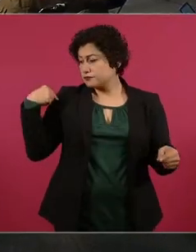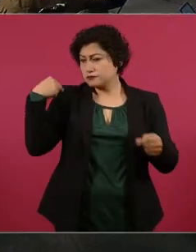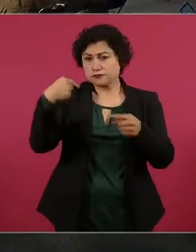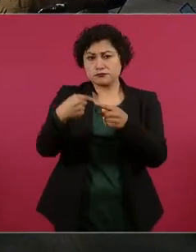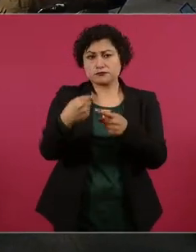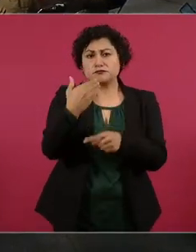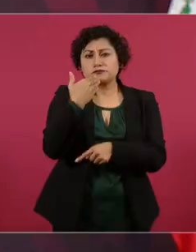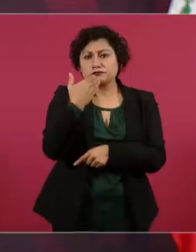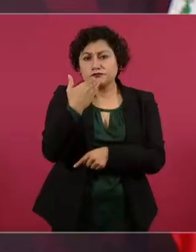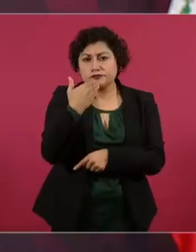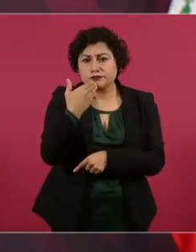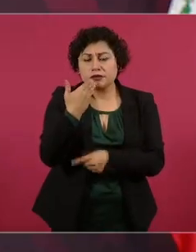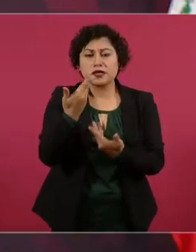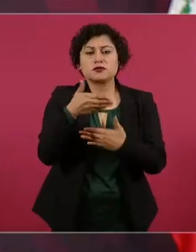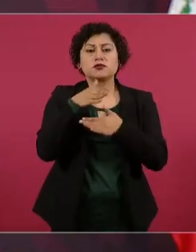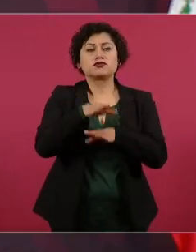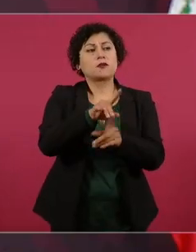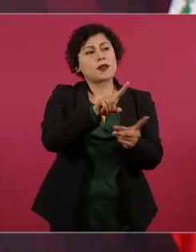en la recaudación,